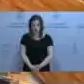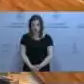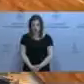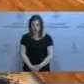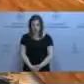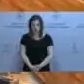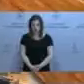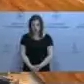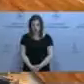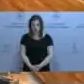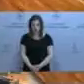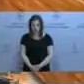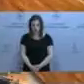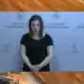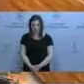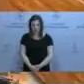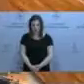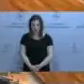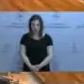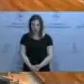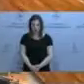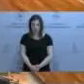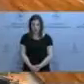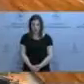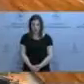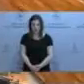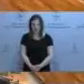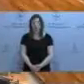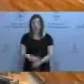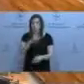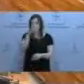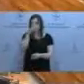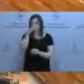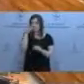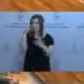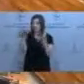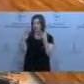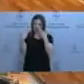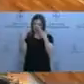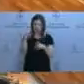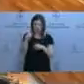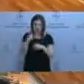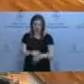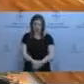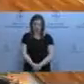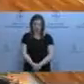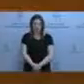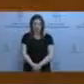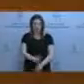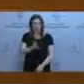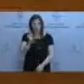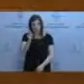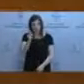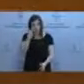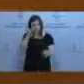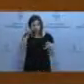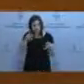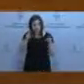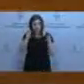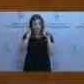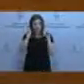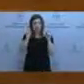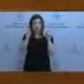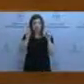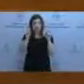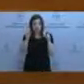Gracias, presidente. Pues sí, la verdad es que la educación se mide